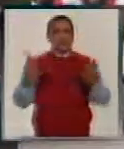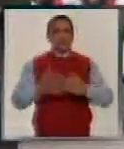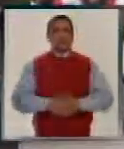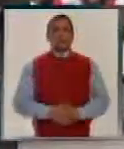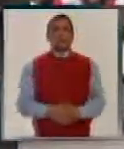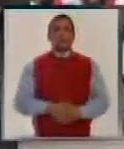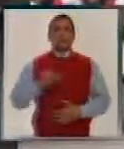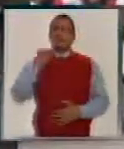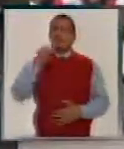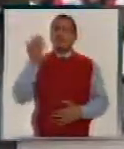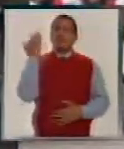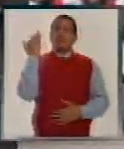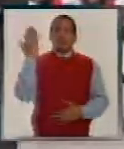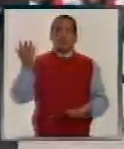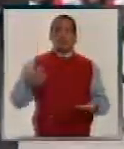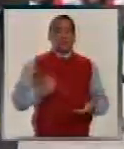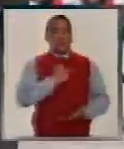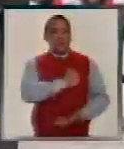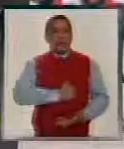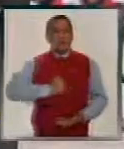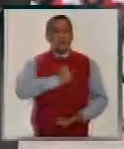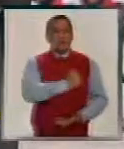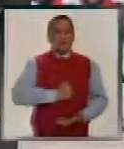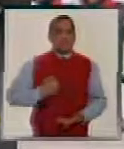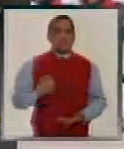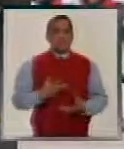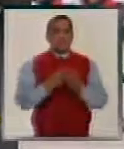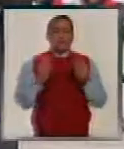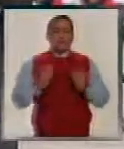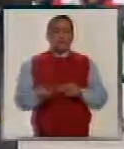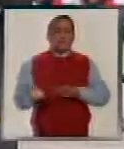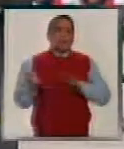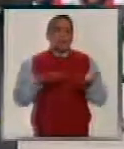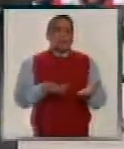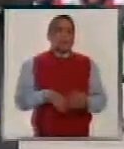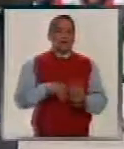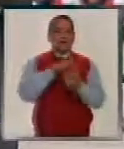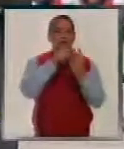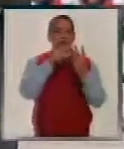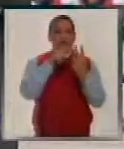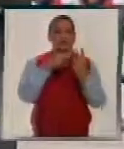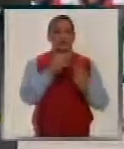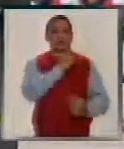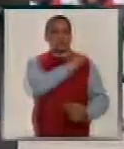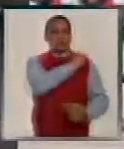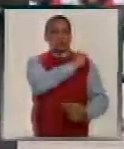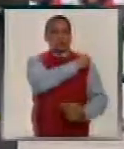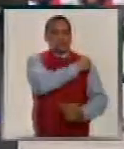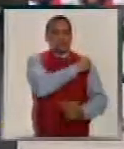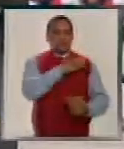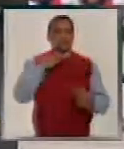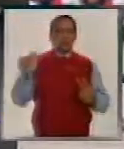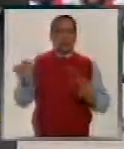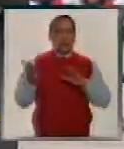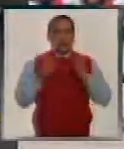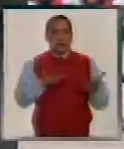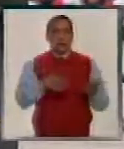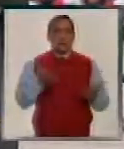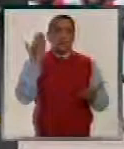No hace mucho, lamentamos la profunda pérdida de dos valerosos oficiales de nuestro ejército, el teniente